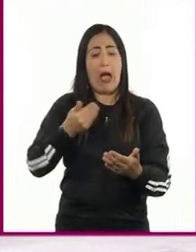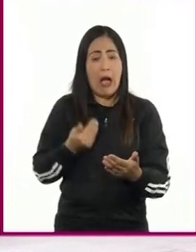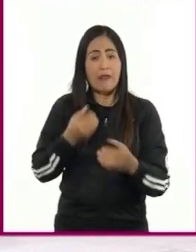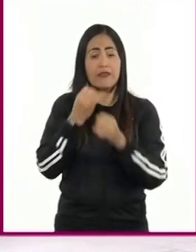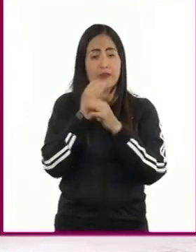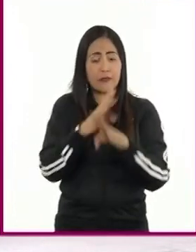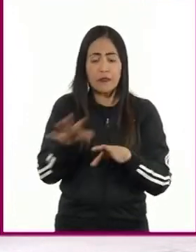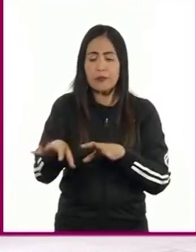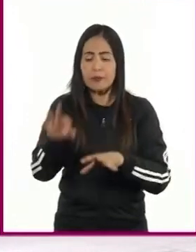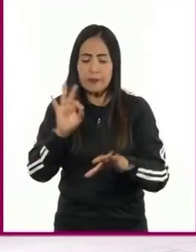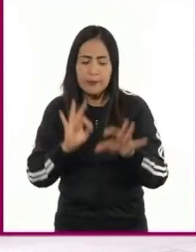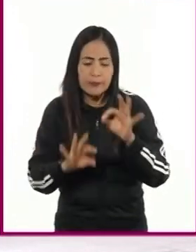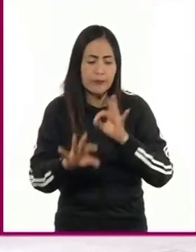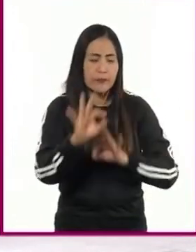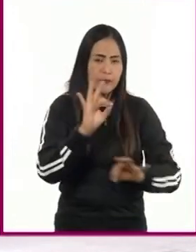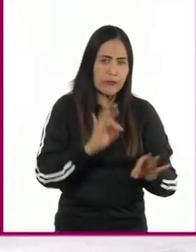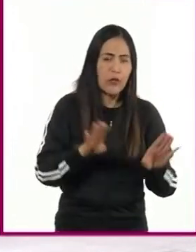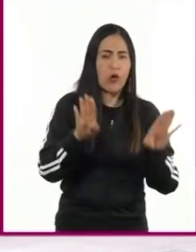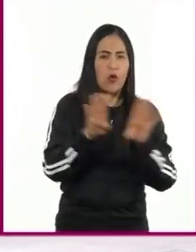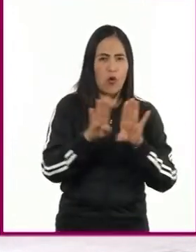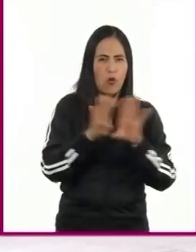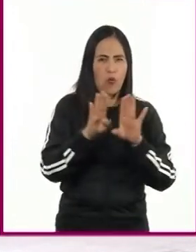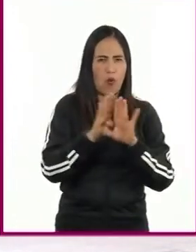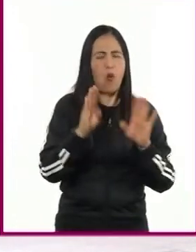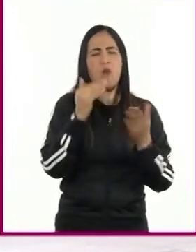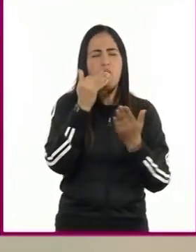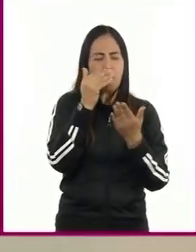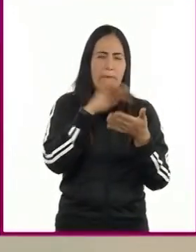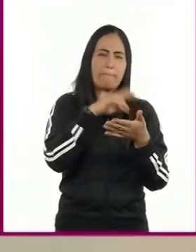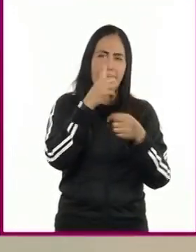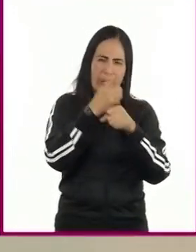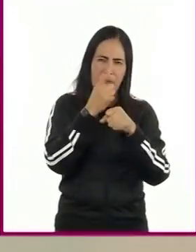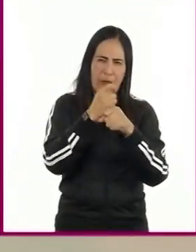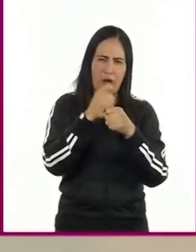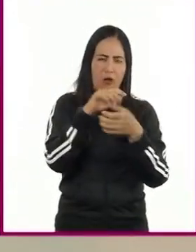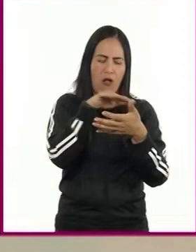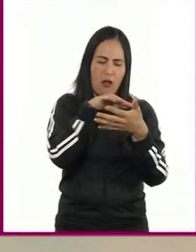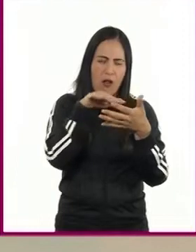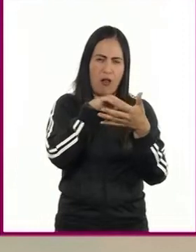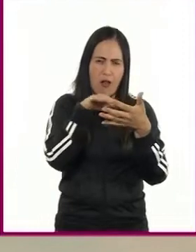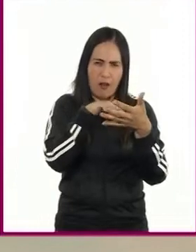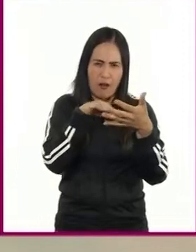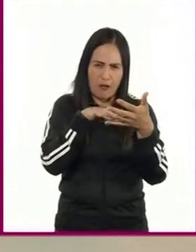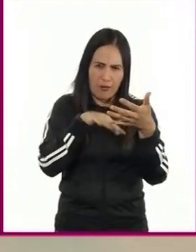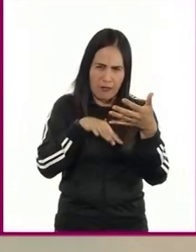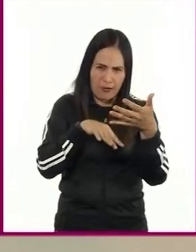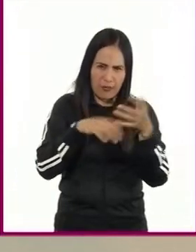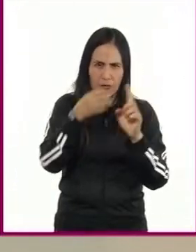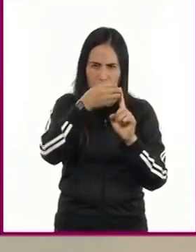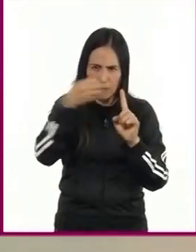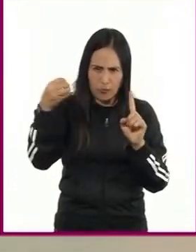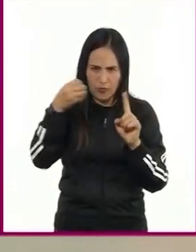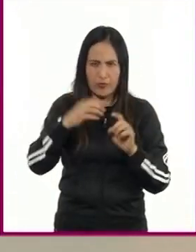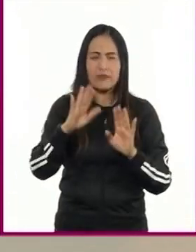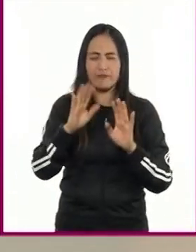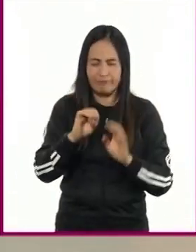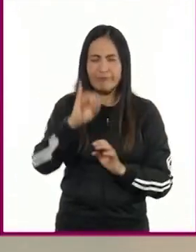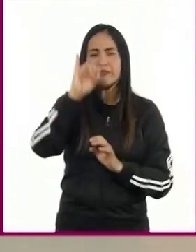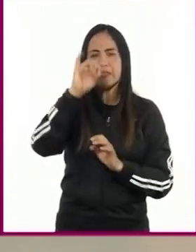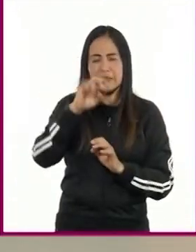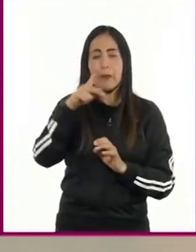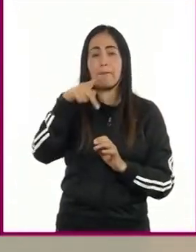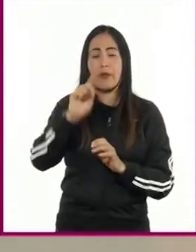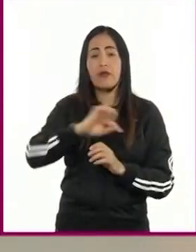información pertinente a partir de un atento proceso de lectura. Muy bien, Daniel. Pero ahora permíteme compartir el proceso de elección